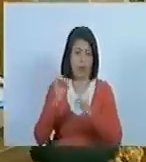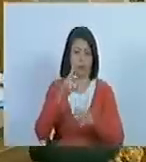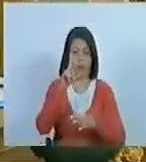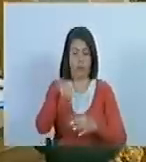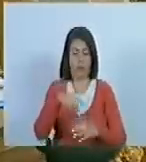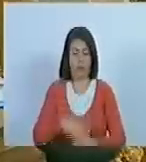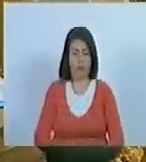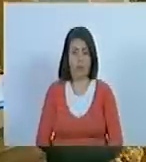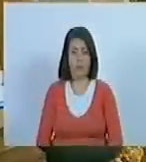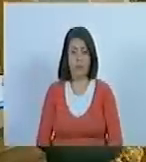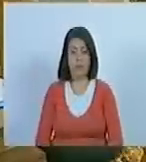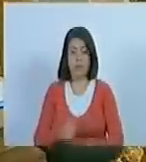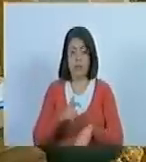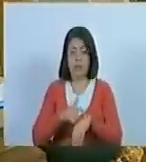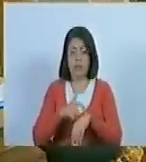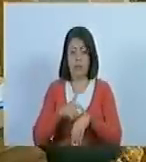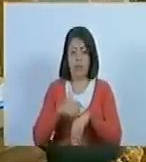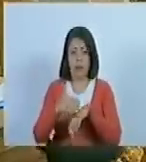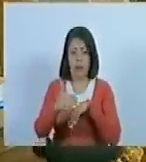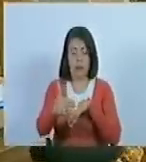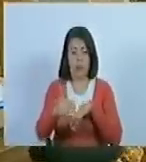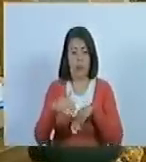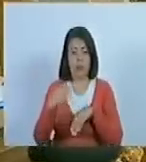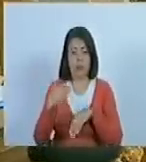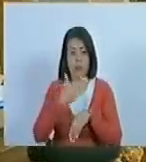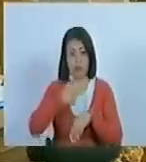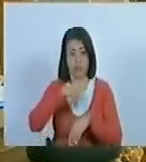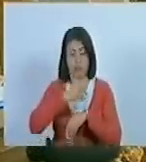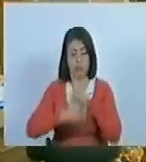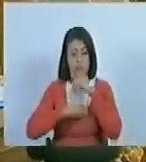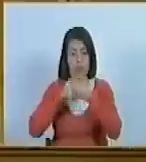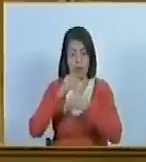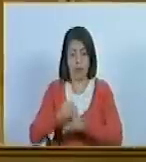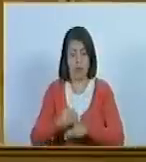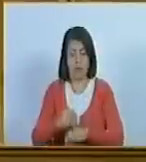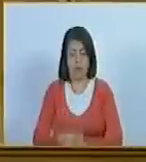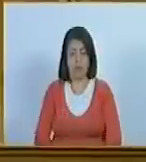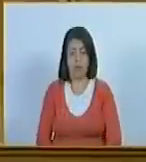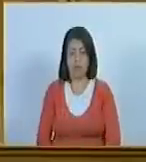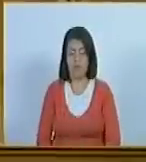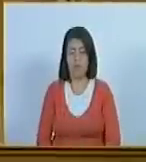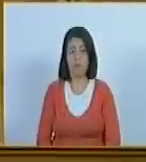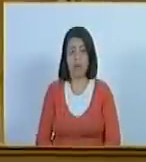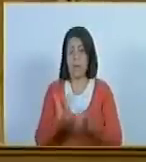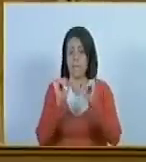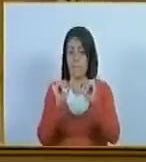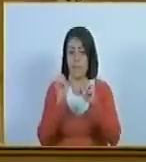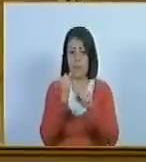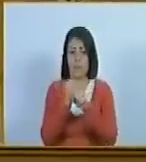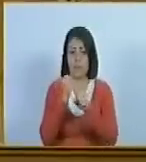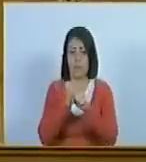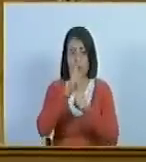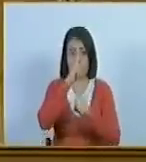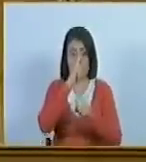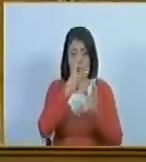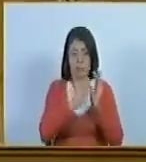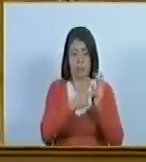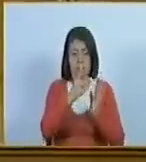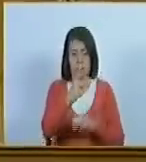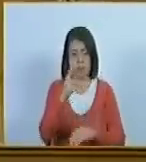que en este periodo, cuando nos correspondió hacer el mismo trabajo en el